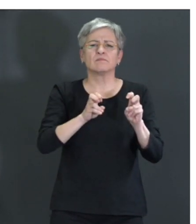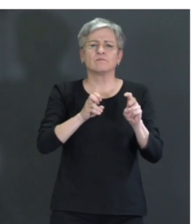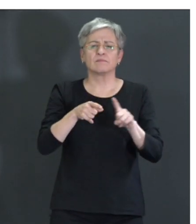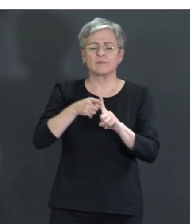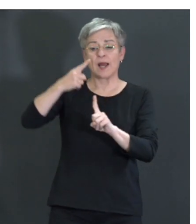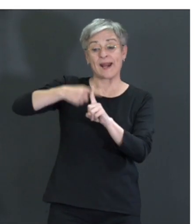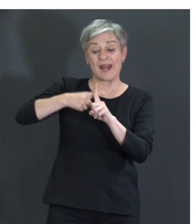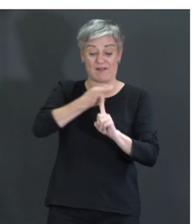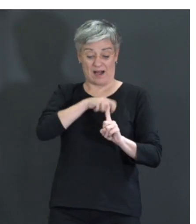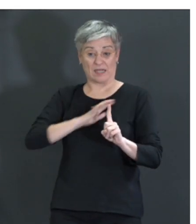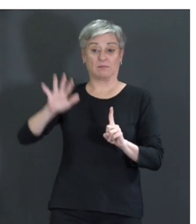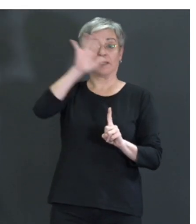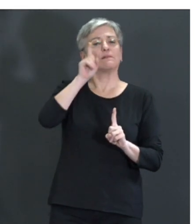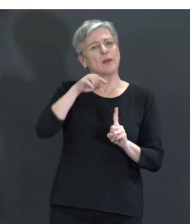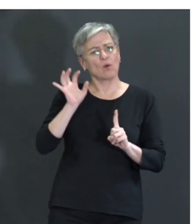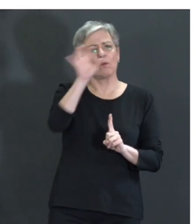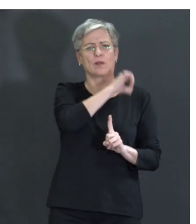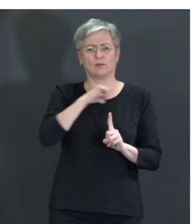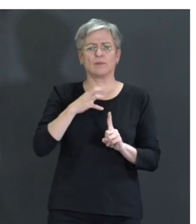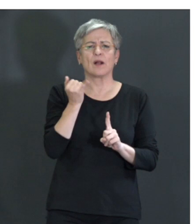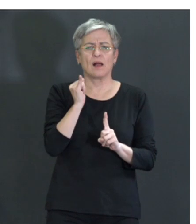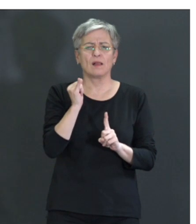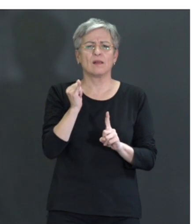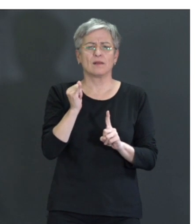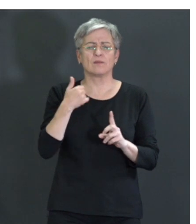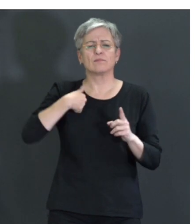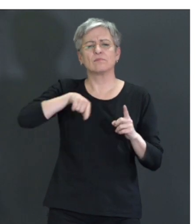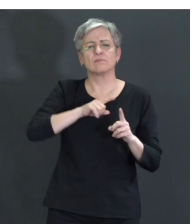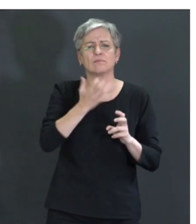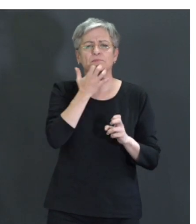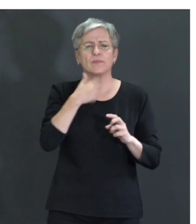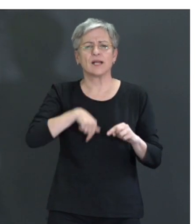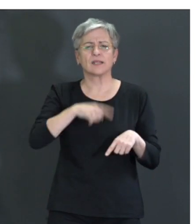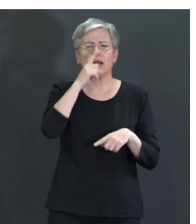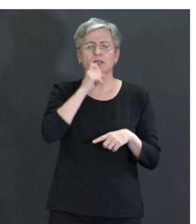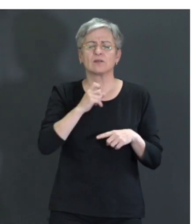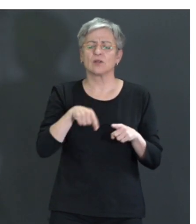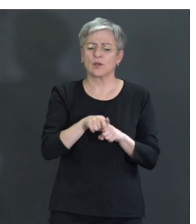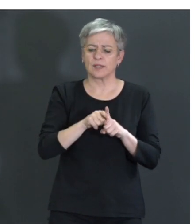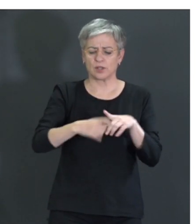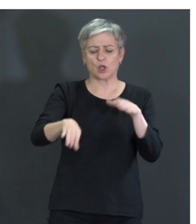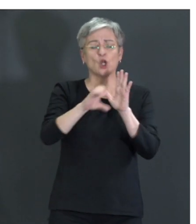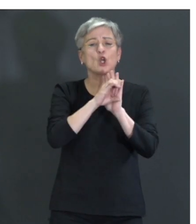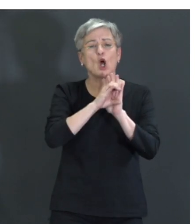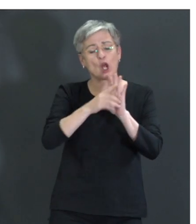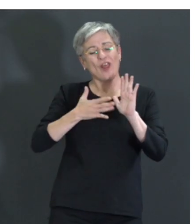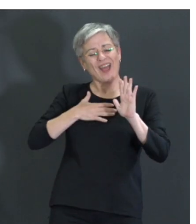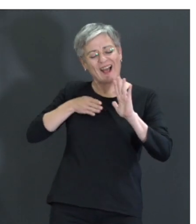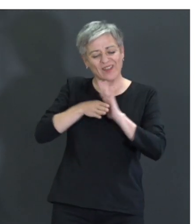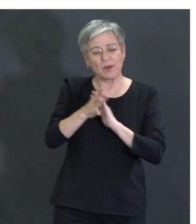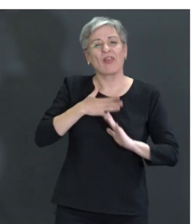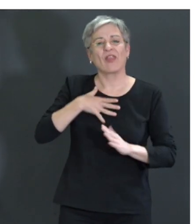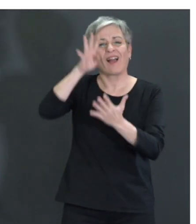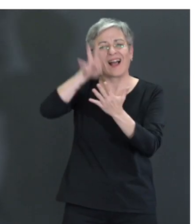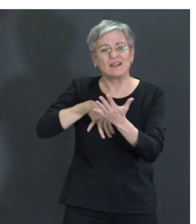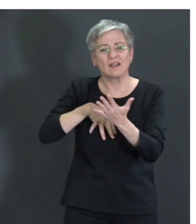también a nivel autonómico, por ejemplo, este año ha entrado en vigor el Código de Accesibilidad de Cataluña, con lo